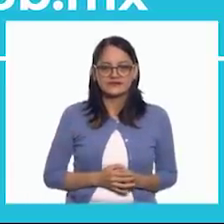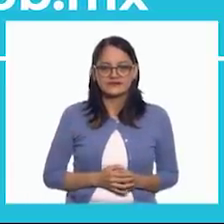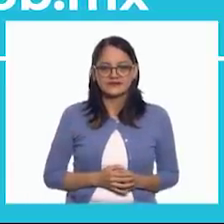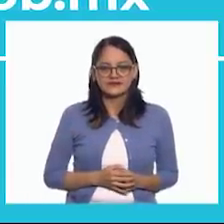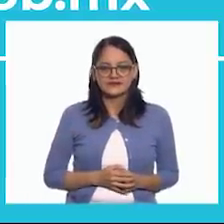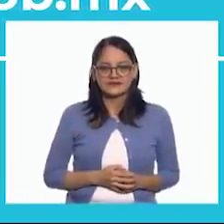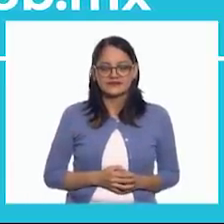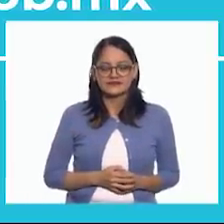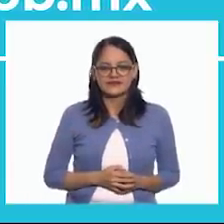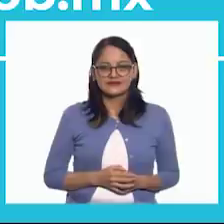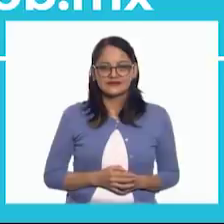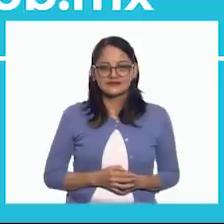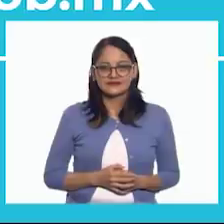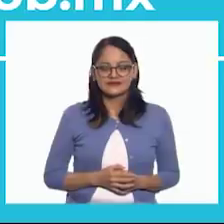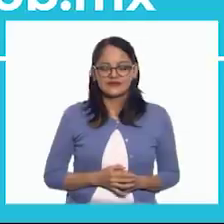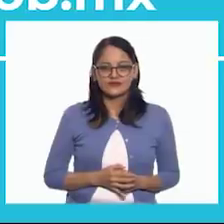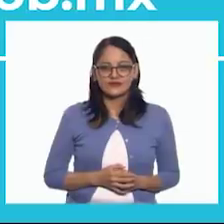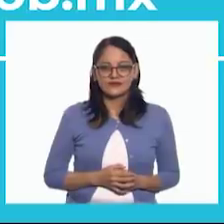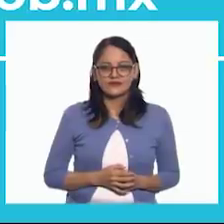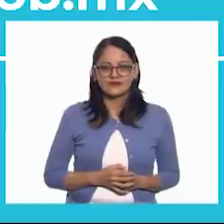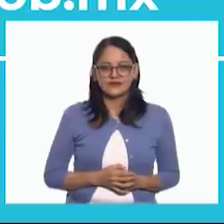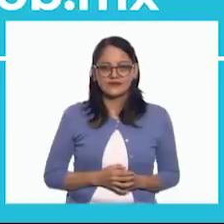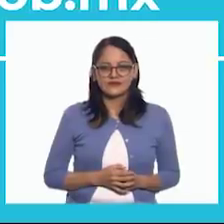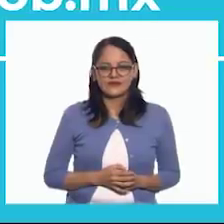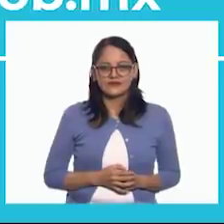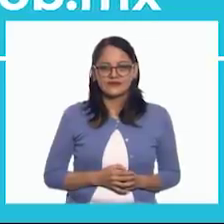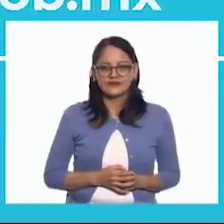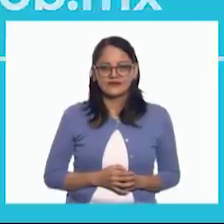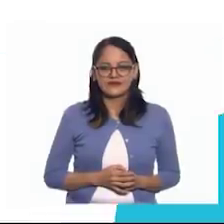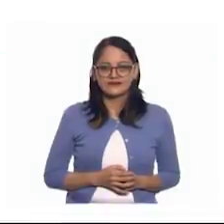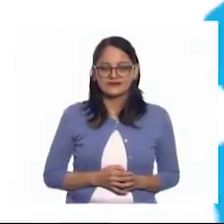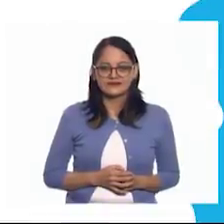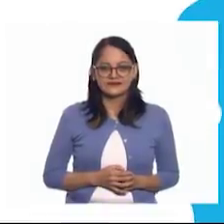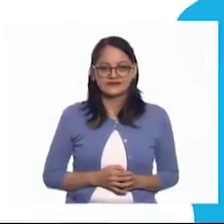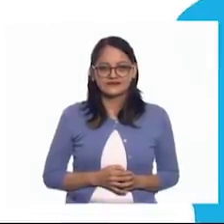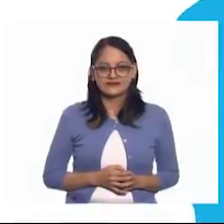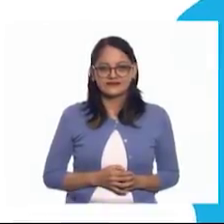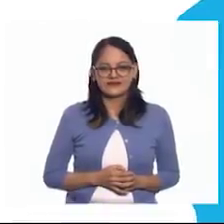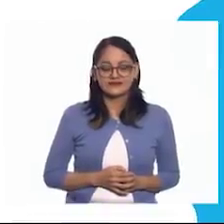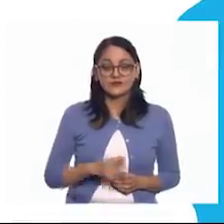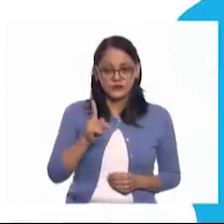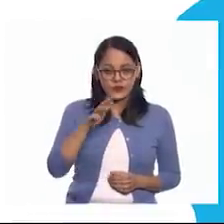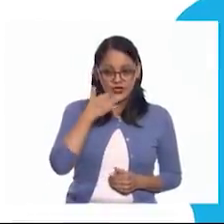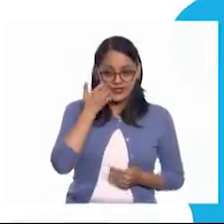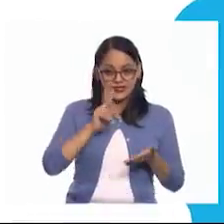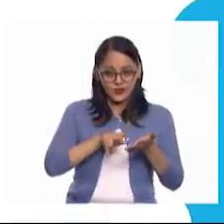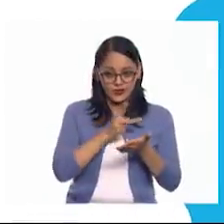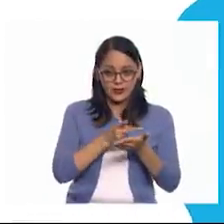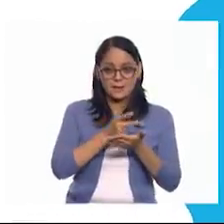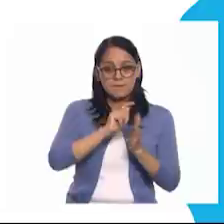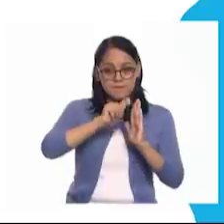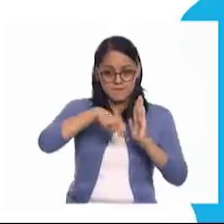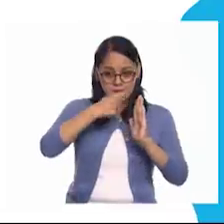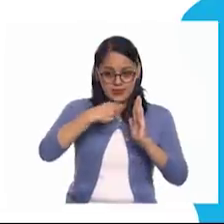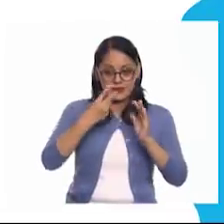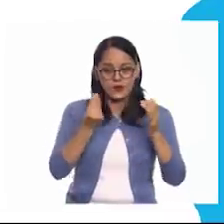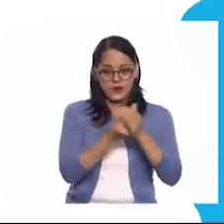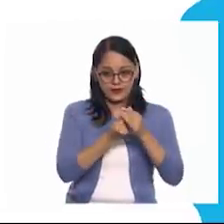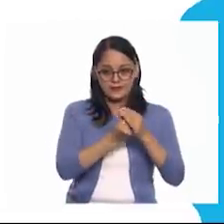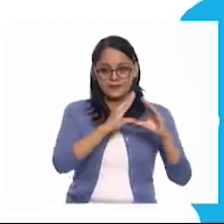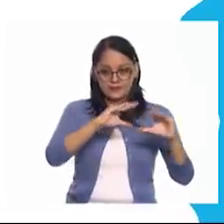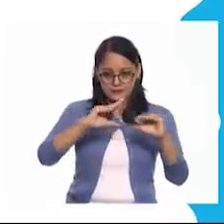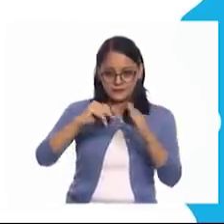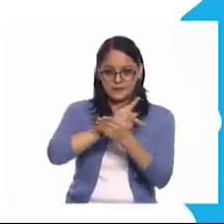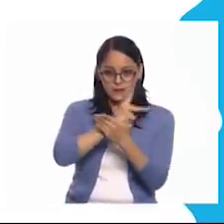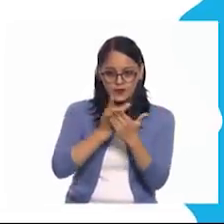conalitech.cep.gob.mx. Si quieres volver a ver los programas de Aprende en